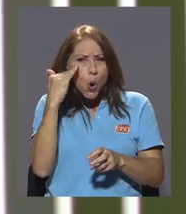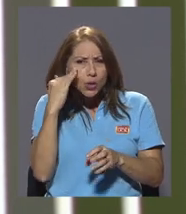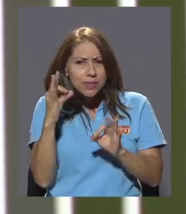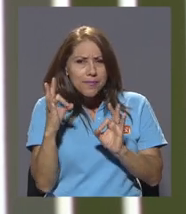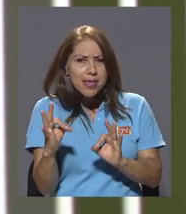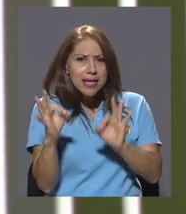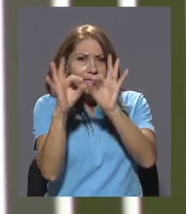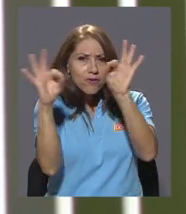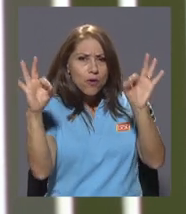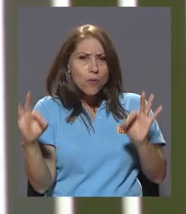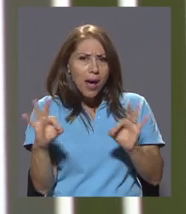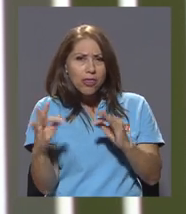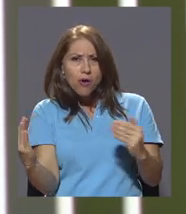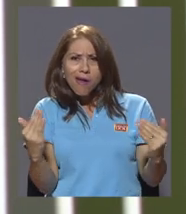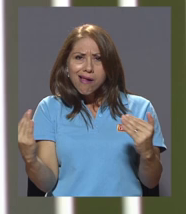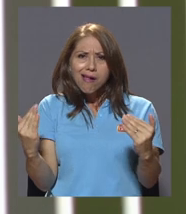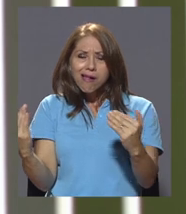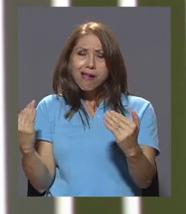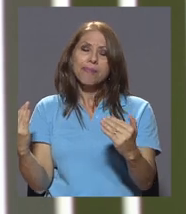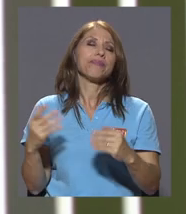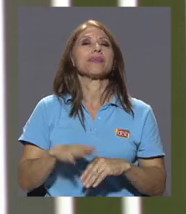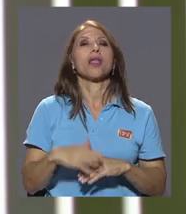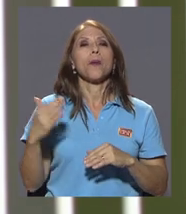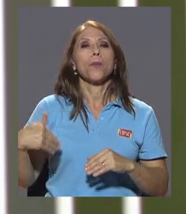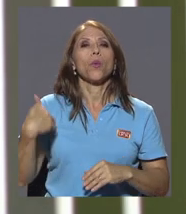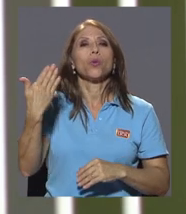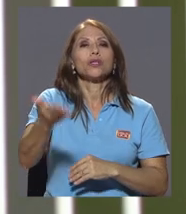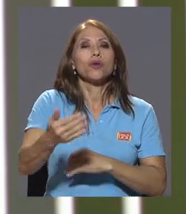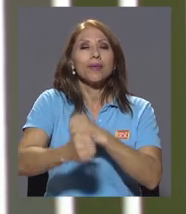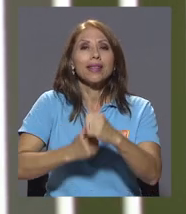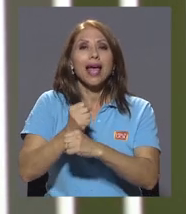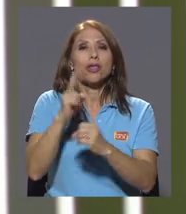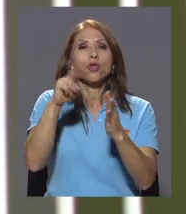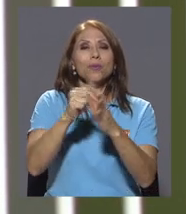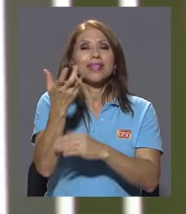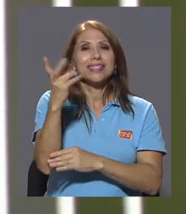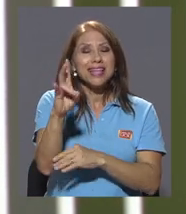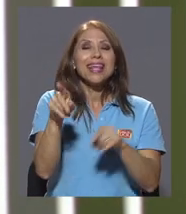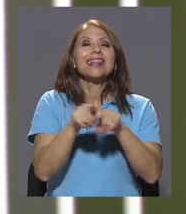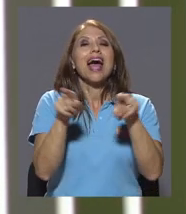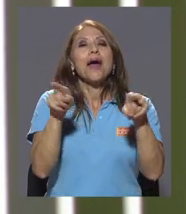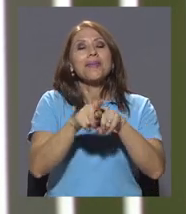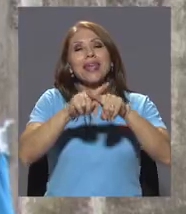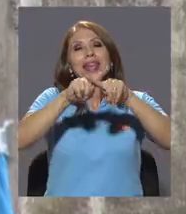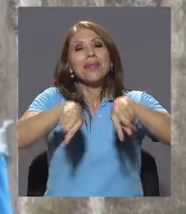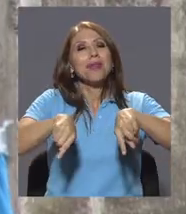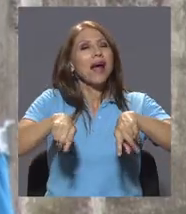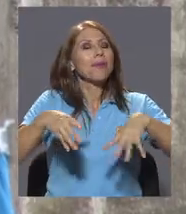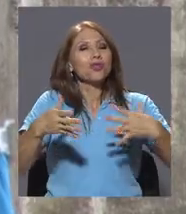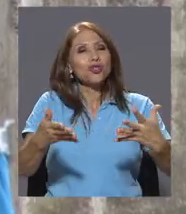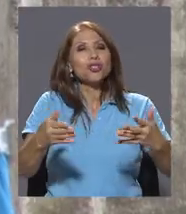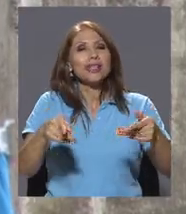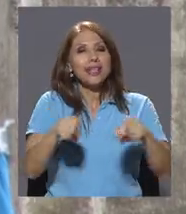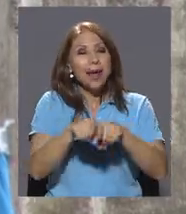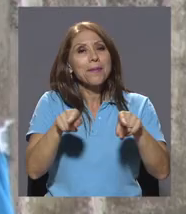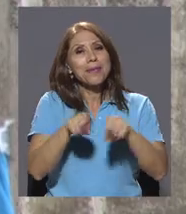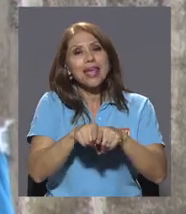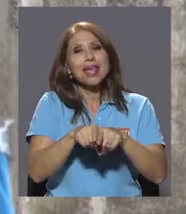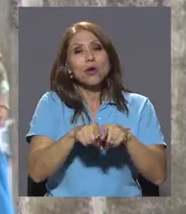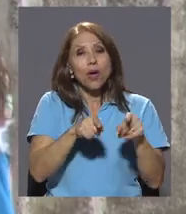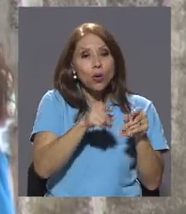Posteriormente, en el 2017, también eliminamos otro formato que era el de completar